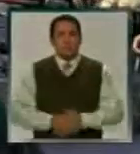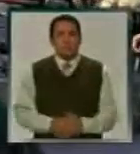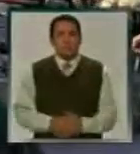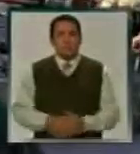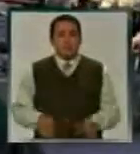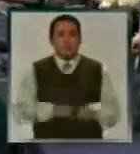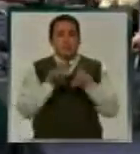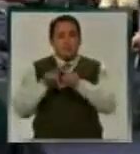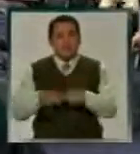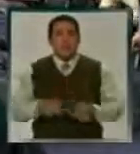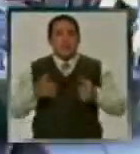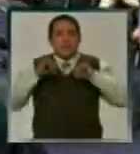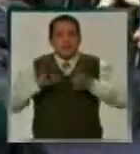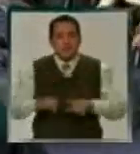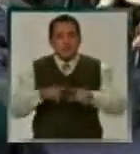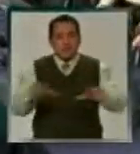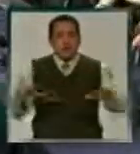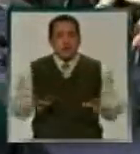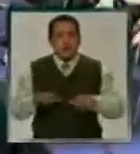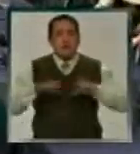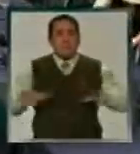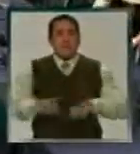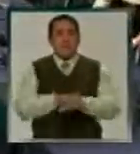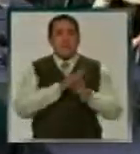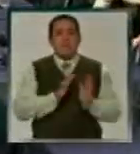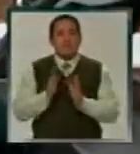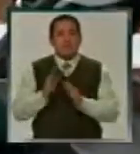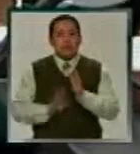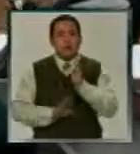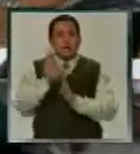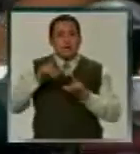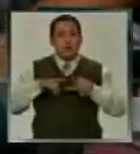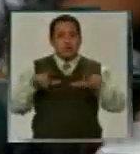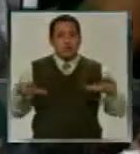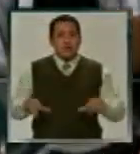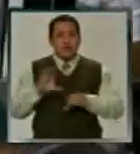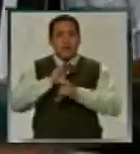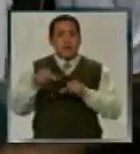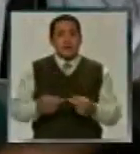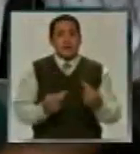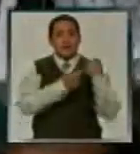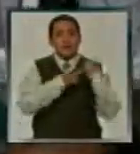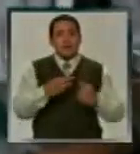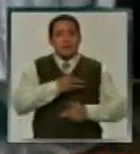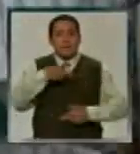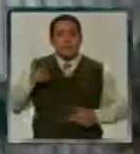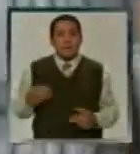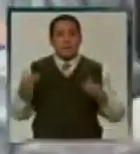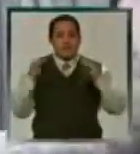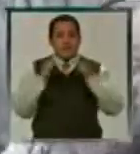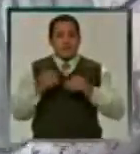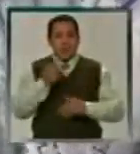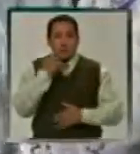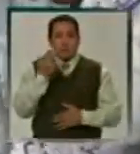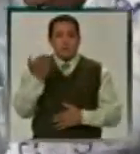También quedó instalada la mesa de trabajo referida al Plan de Desarrollo Integral de Cajamarca, encabezada por el ministro de Vivienda, René